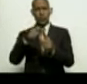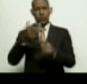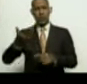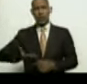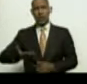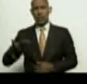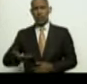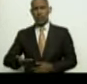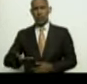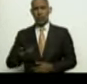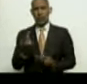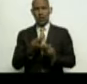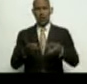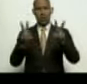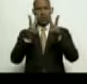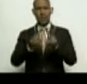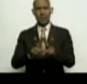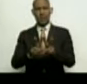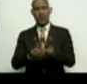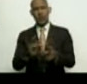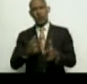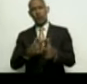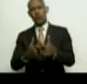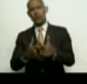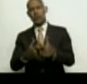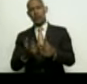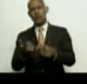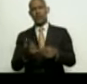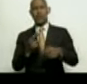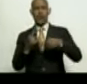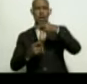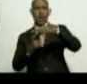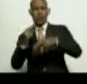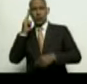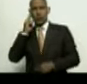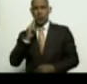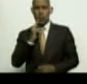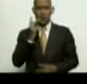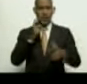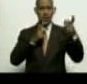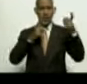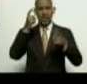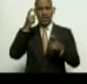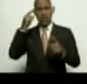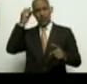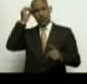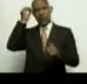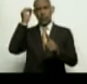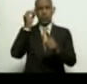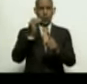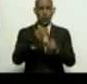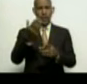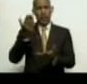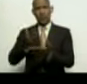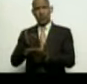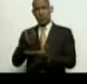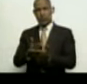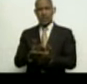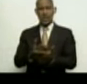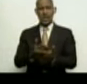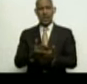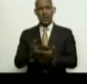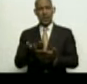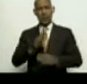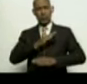estratégico de gran valor. Así que la Revolución Bolivariana que encabeza el comandante Chávez tiene un objetivo que es ejercer la soberanía sobre nuestros